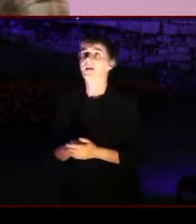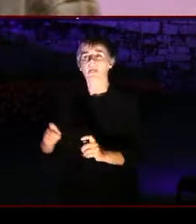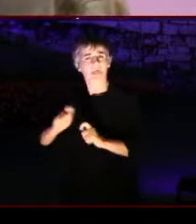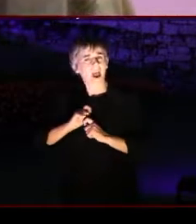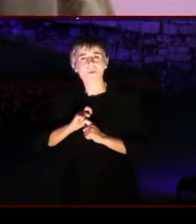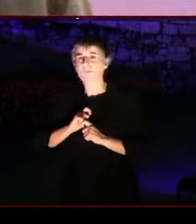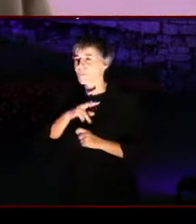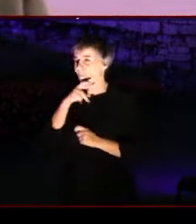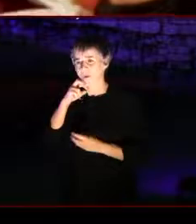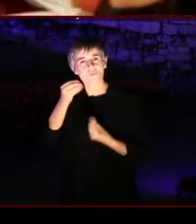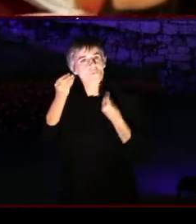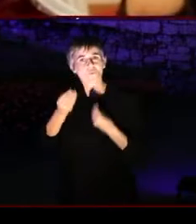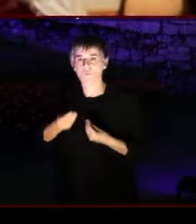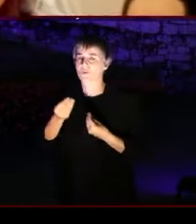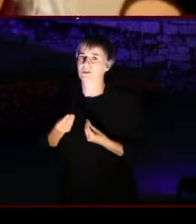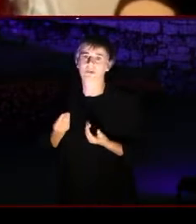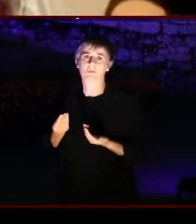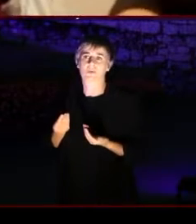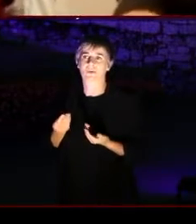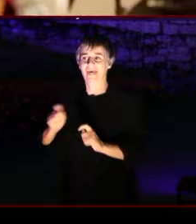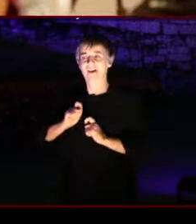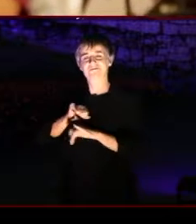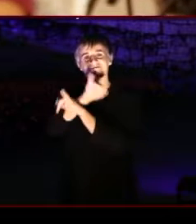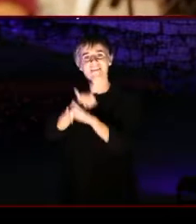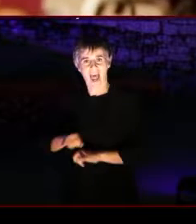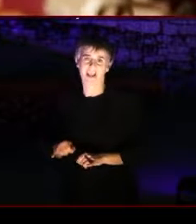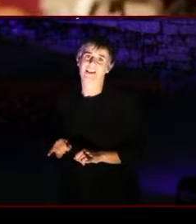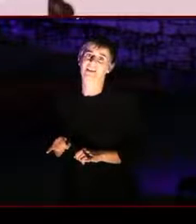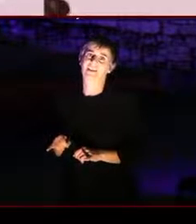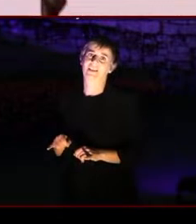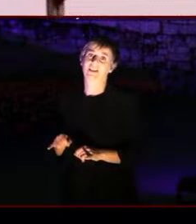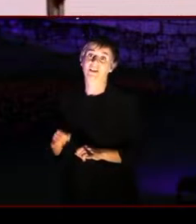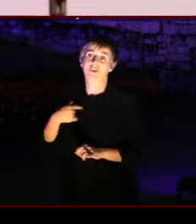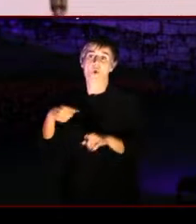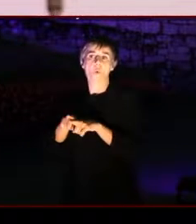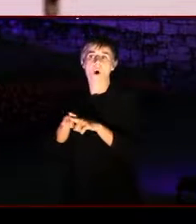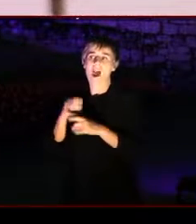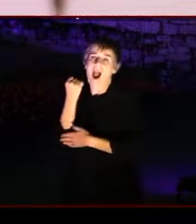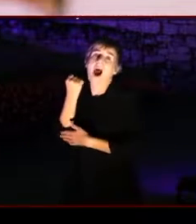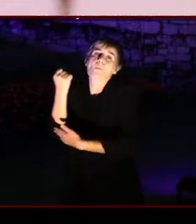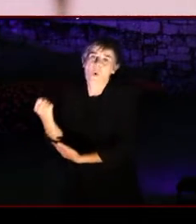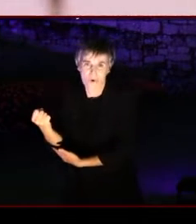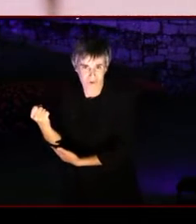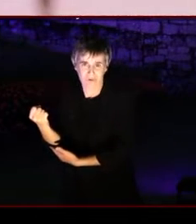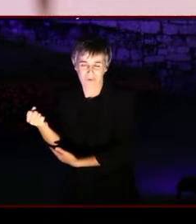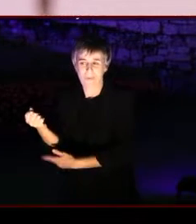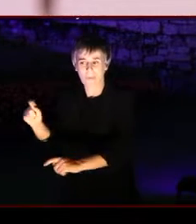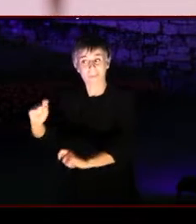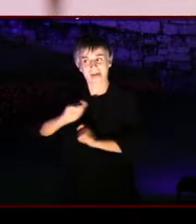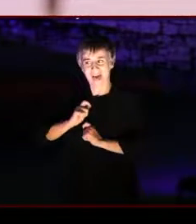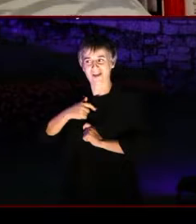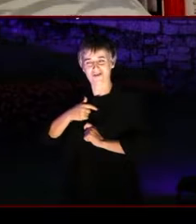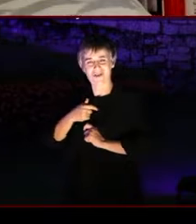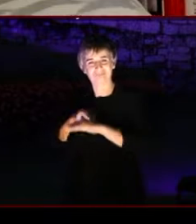moitísimo, faime moi feliz, ser de alguma forma un bastón, faime crecer. Así que eu